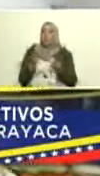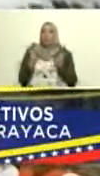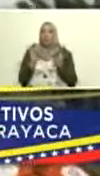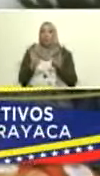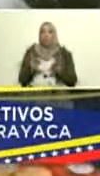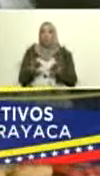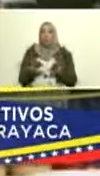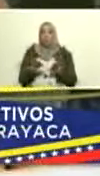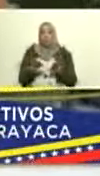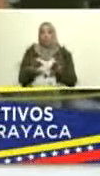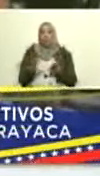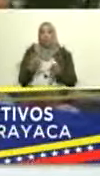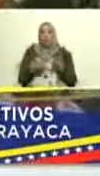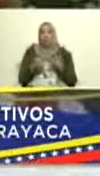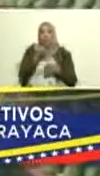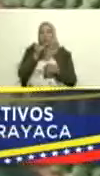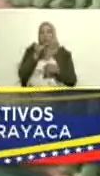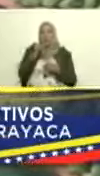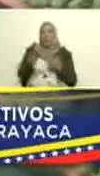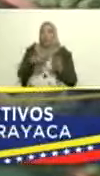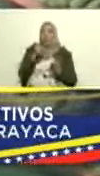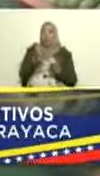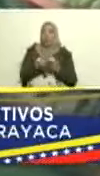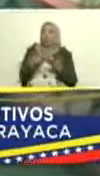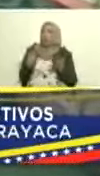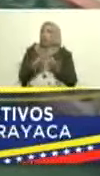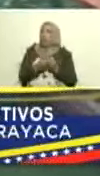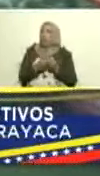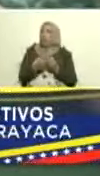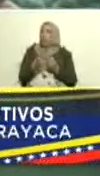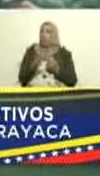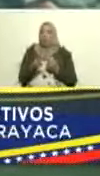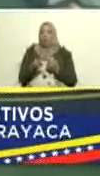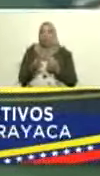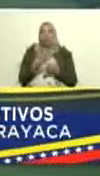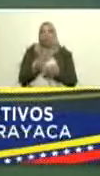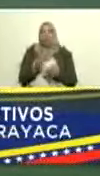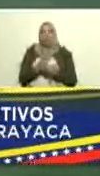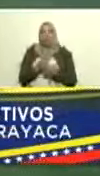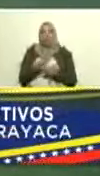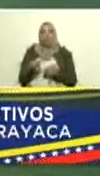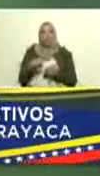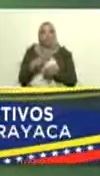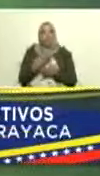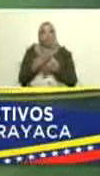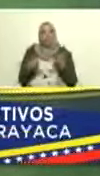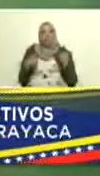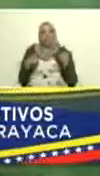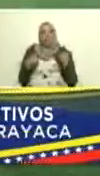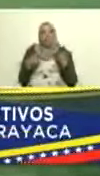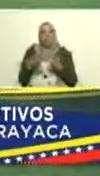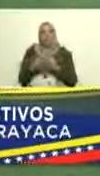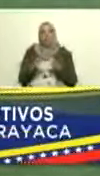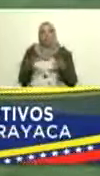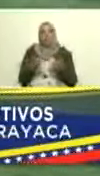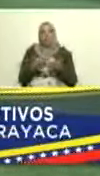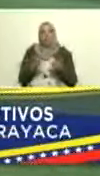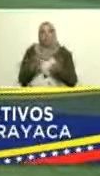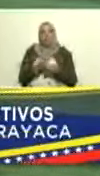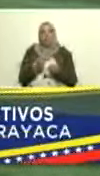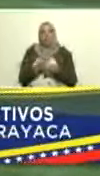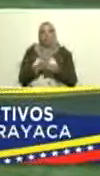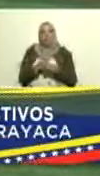conformado en Circuito Comunal Carayaca Junco, queremos presentarle a usted, presidente, todos los rubros que